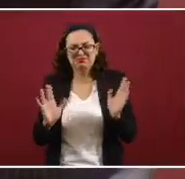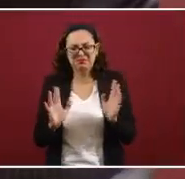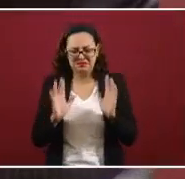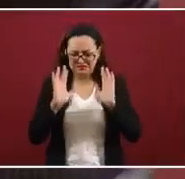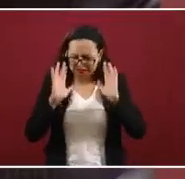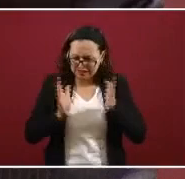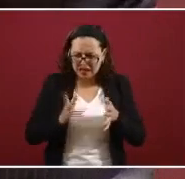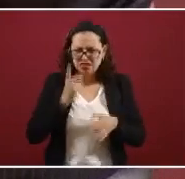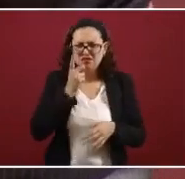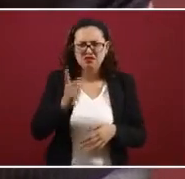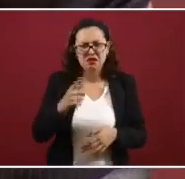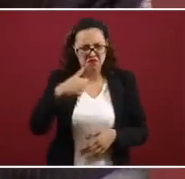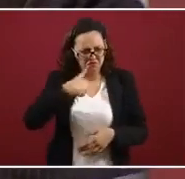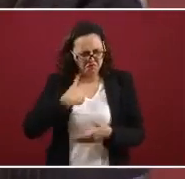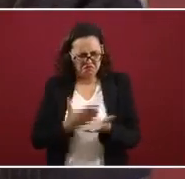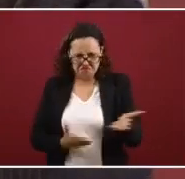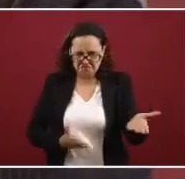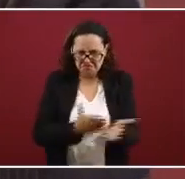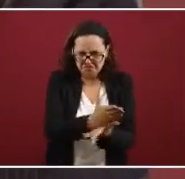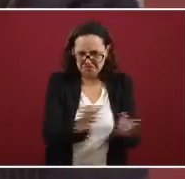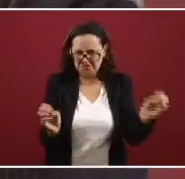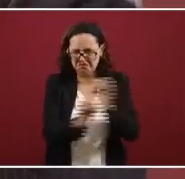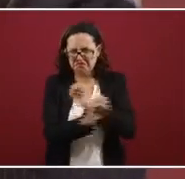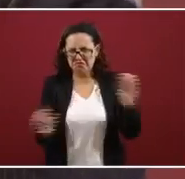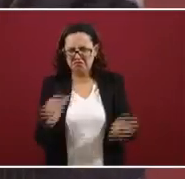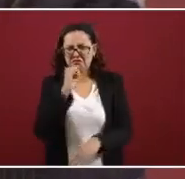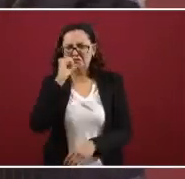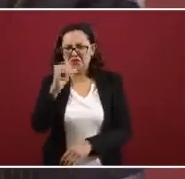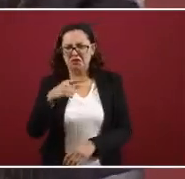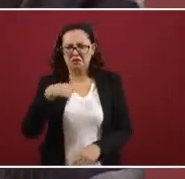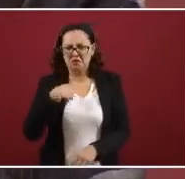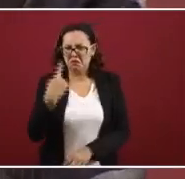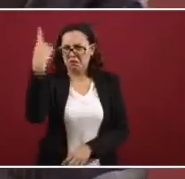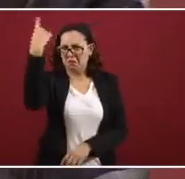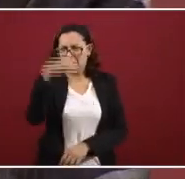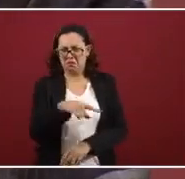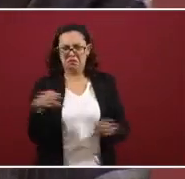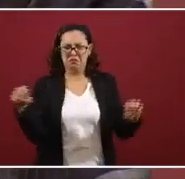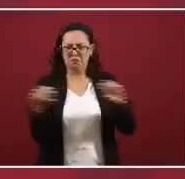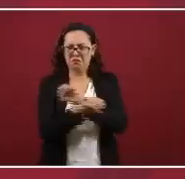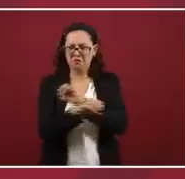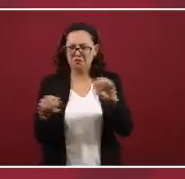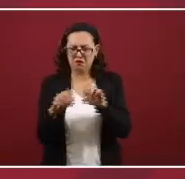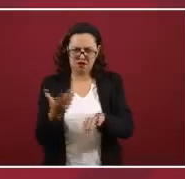antes en que estas decisiones